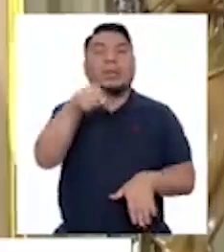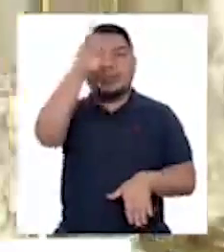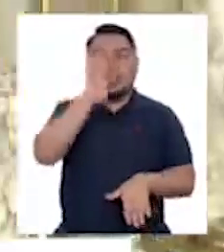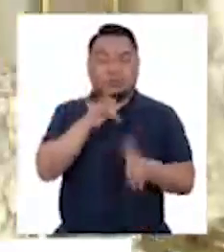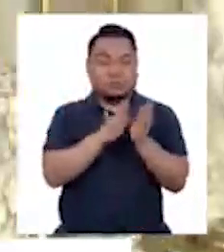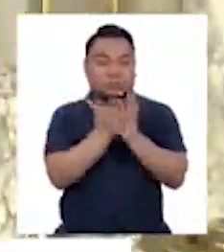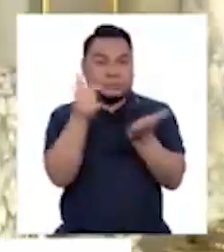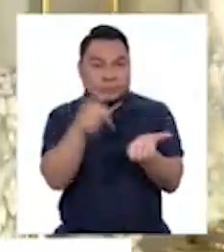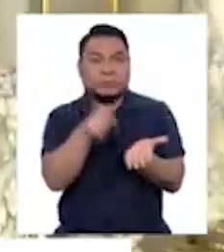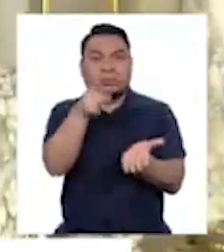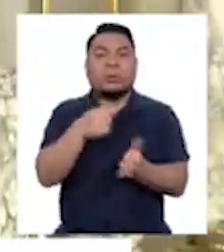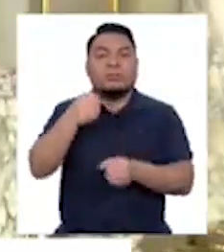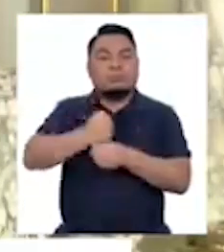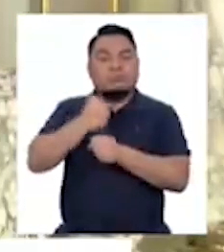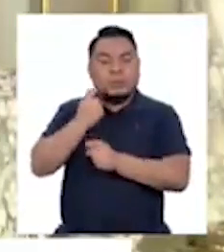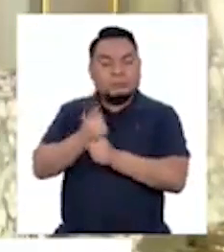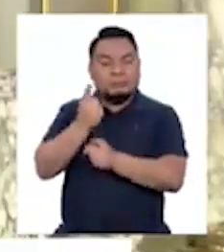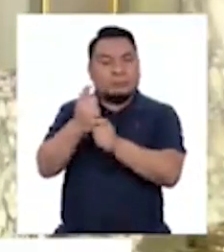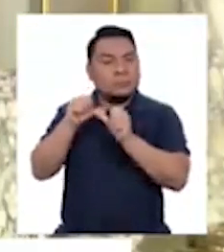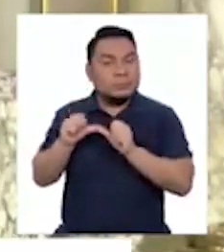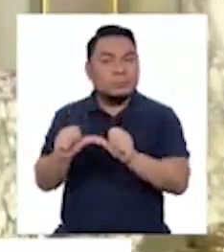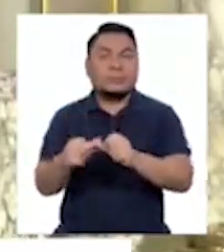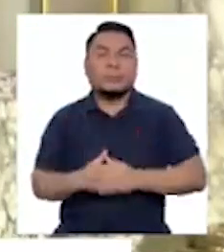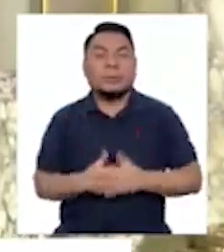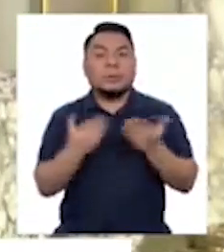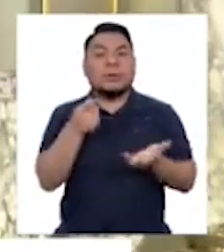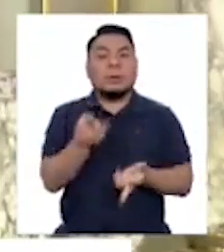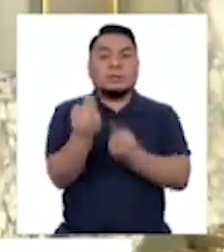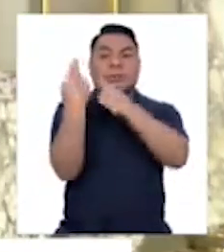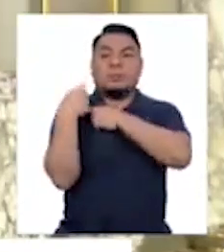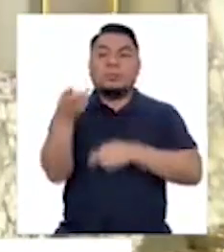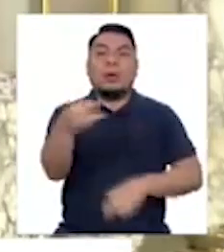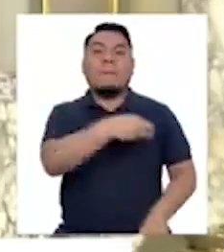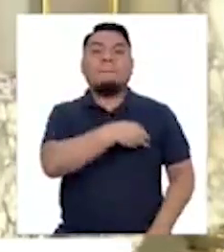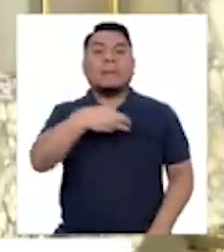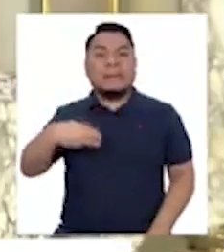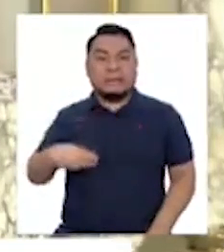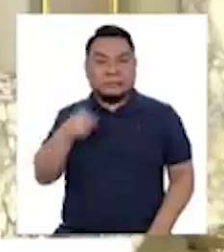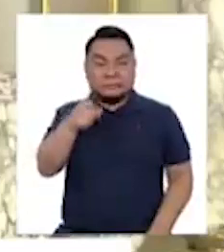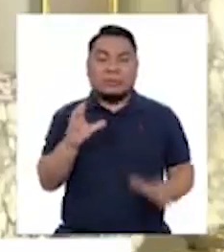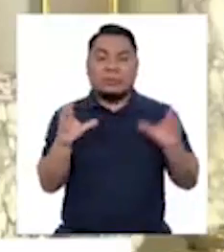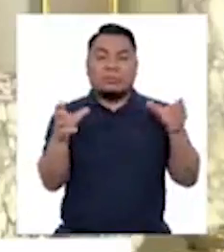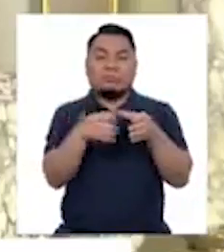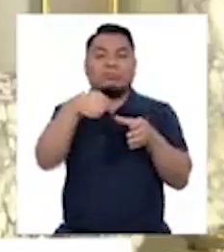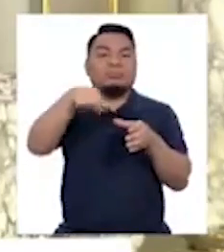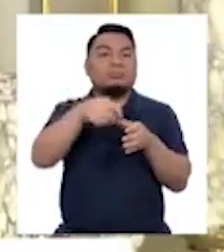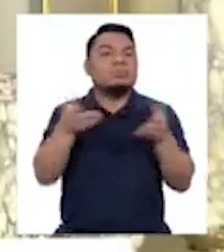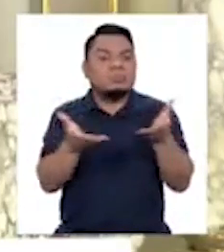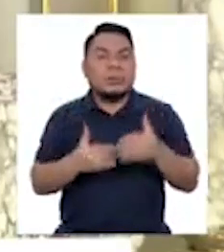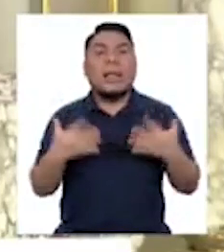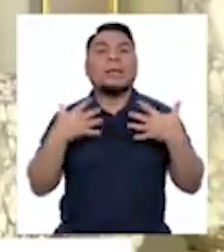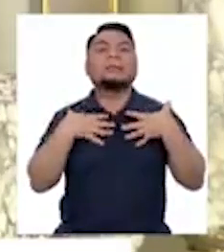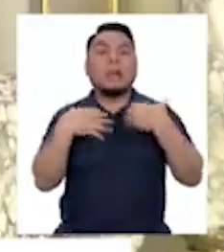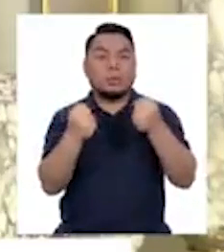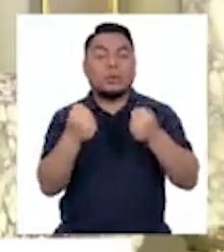evangelios desempeñar leal y fielmente el cargo de ministra de Estado en el despacho de